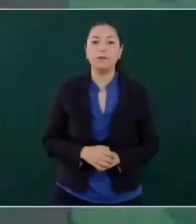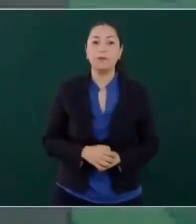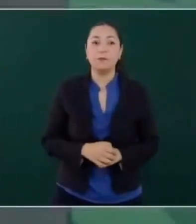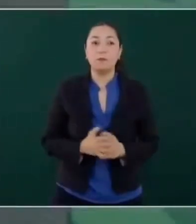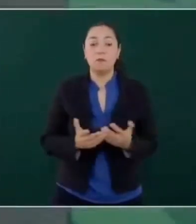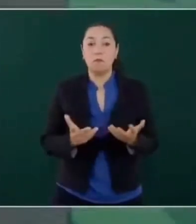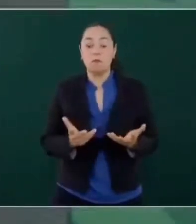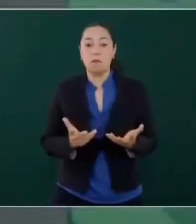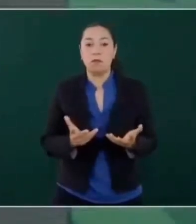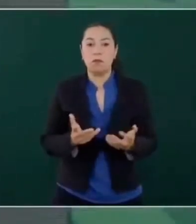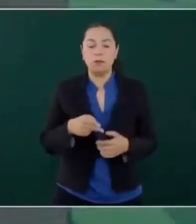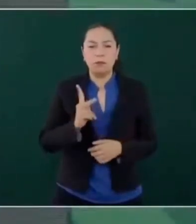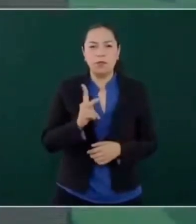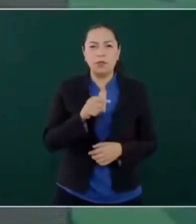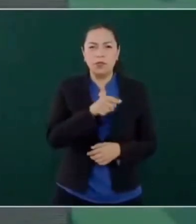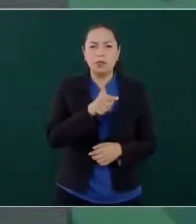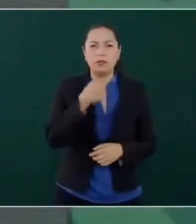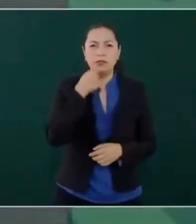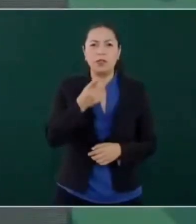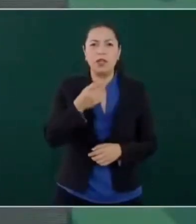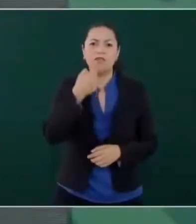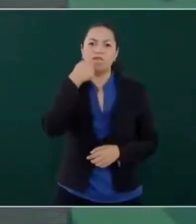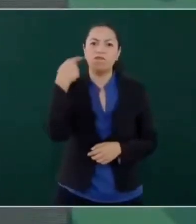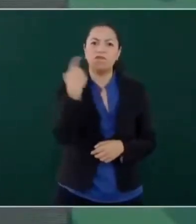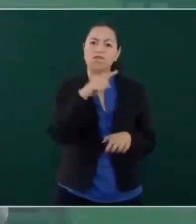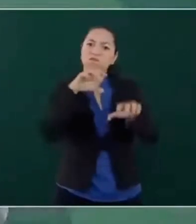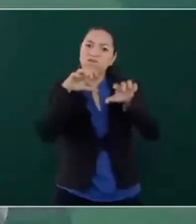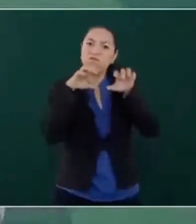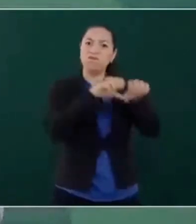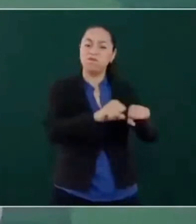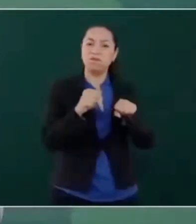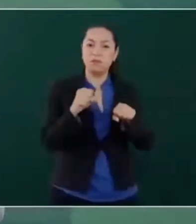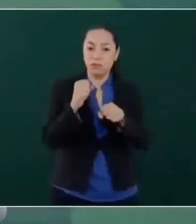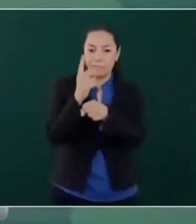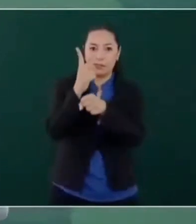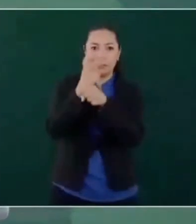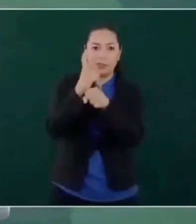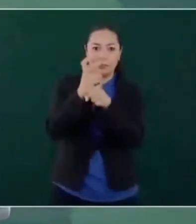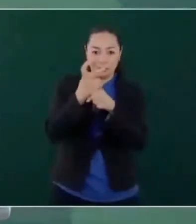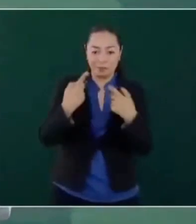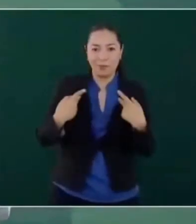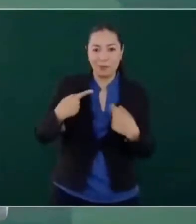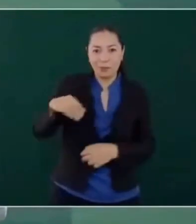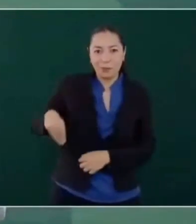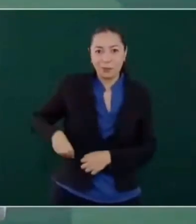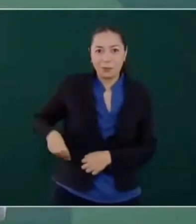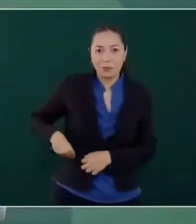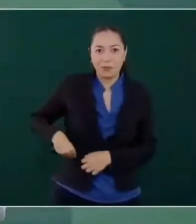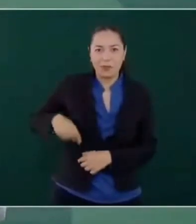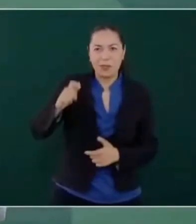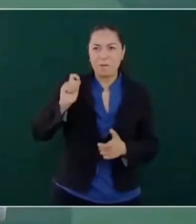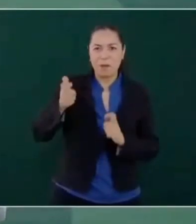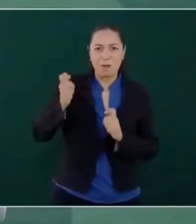inclusive solicita orden de aprehensión contra el segundo tirador,